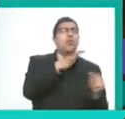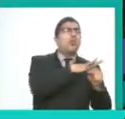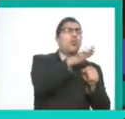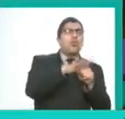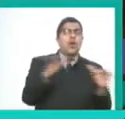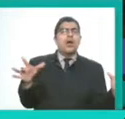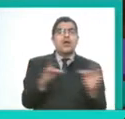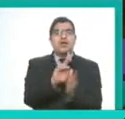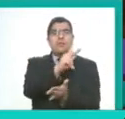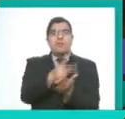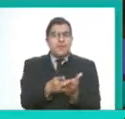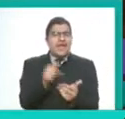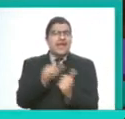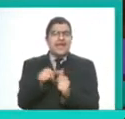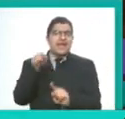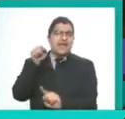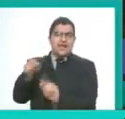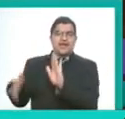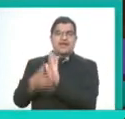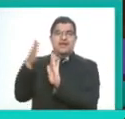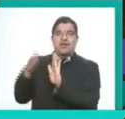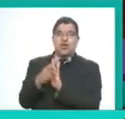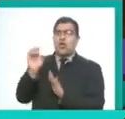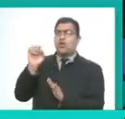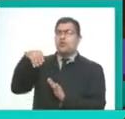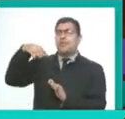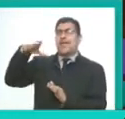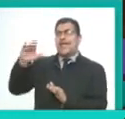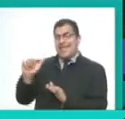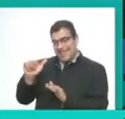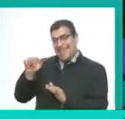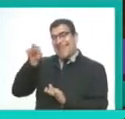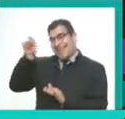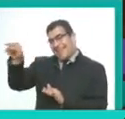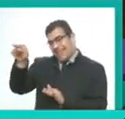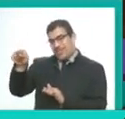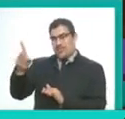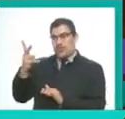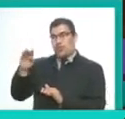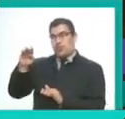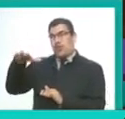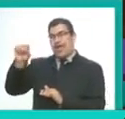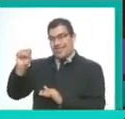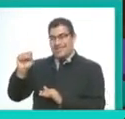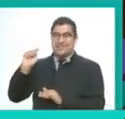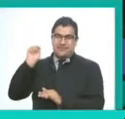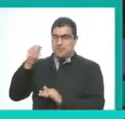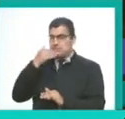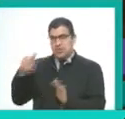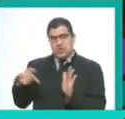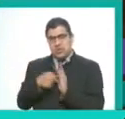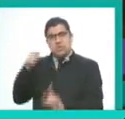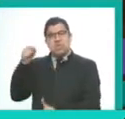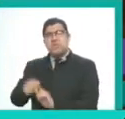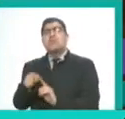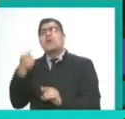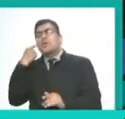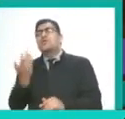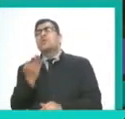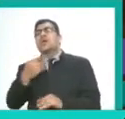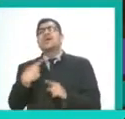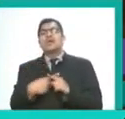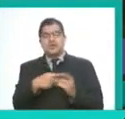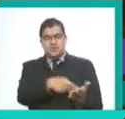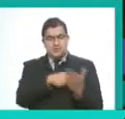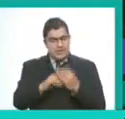financiamiento del proyecto denominado refinería Olmeca en dos bocas Tabasco precisando en la solicitud primigenia que se requería